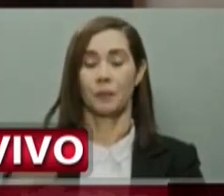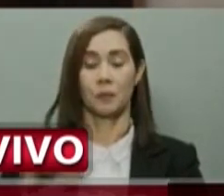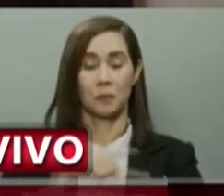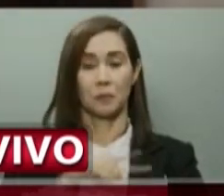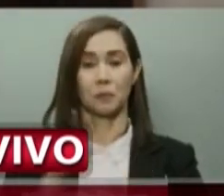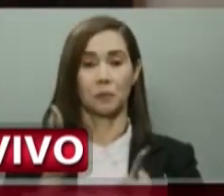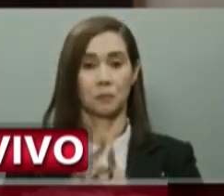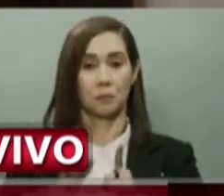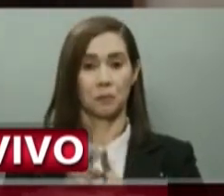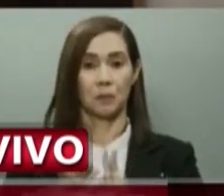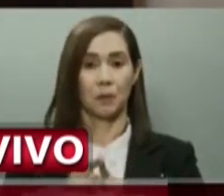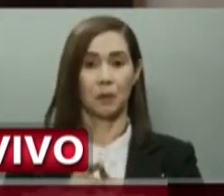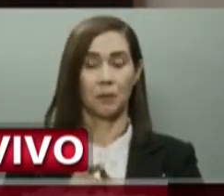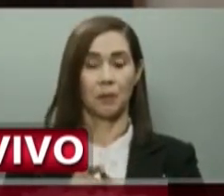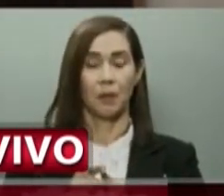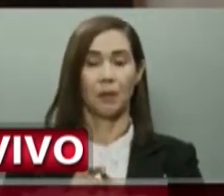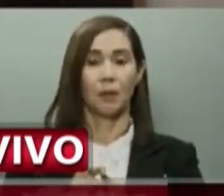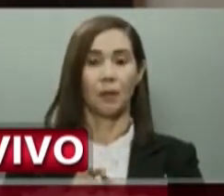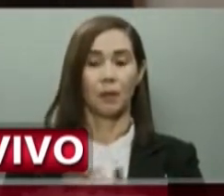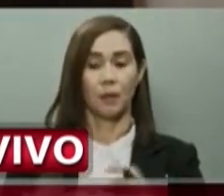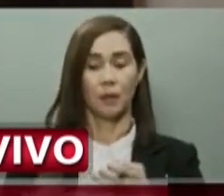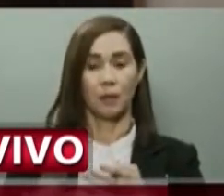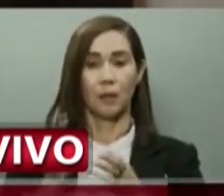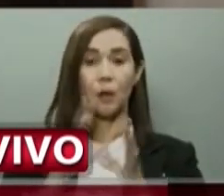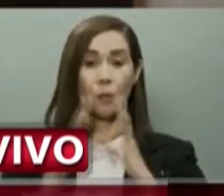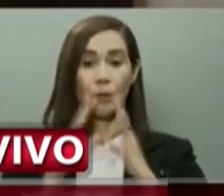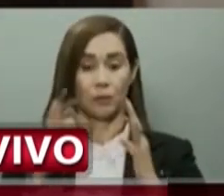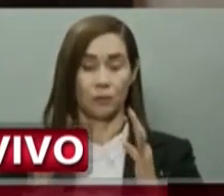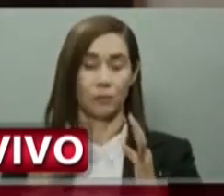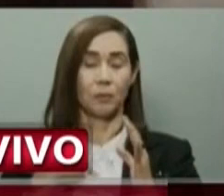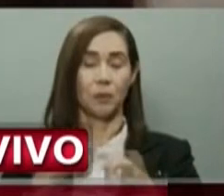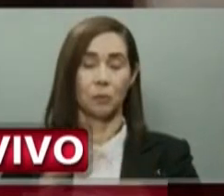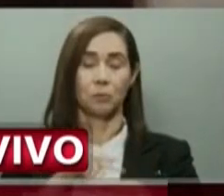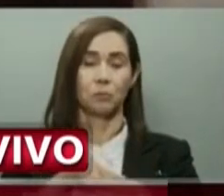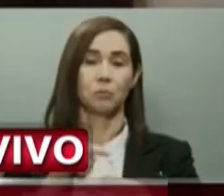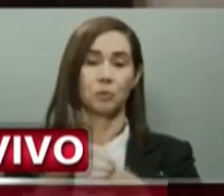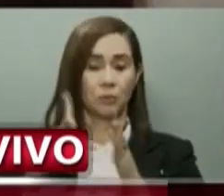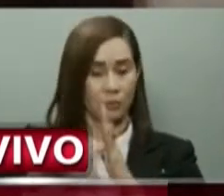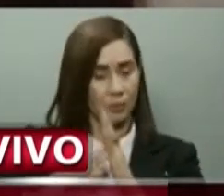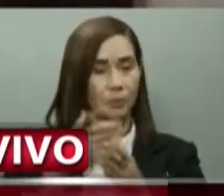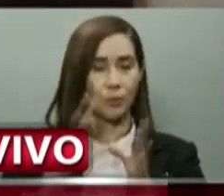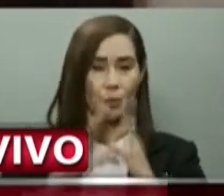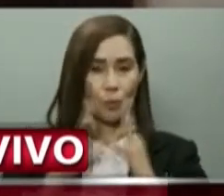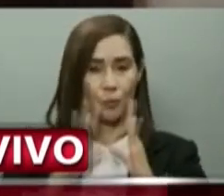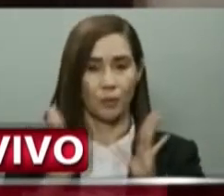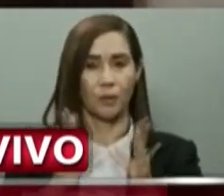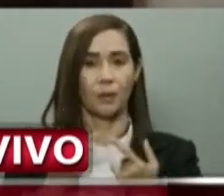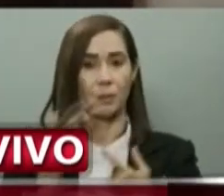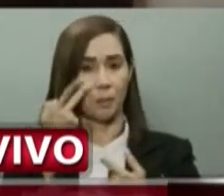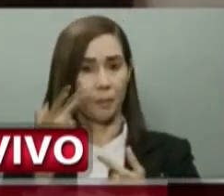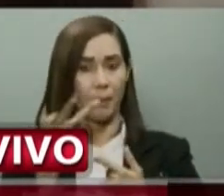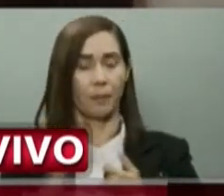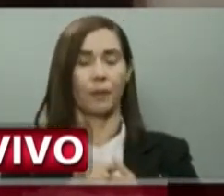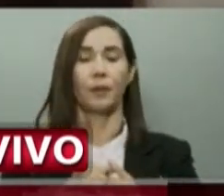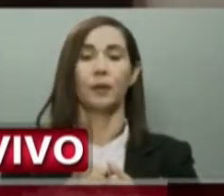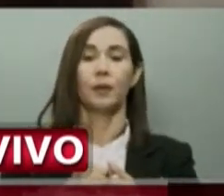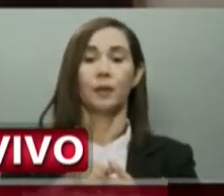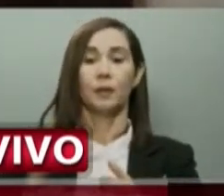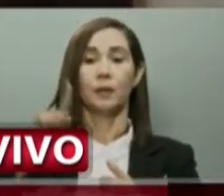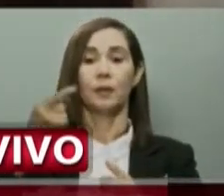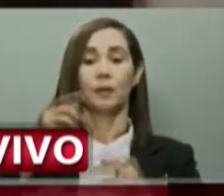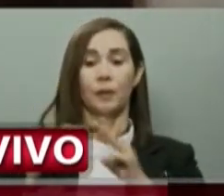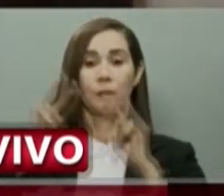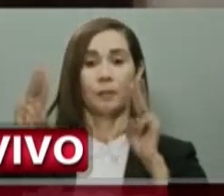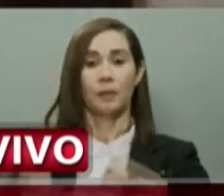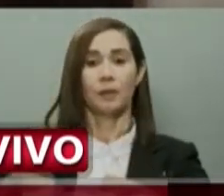también quiere comunicarse conmigo, en su momento nos comunicaremos en ese sentido. El primer